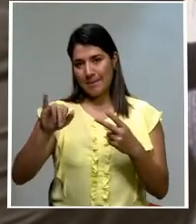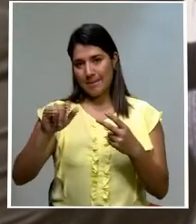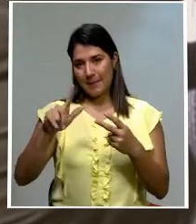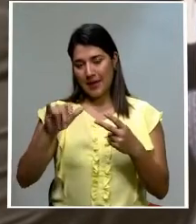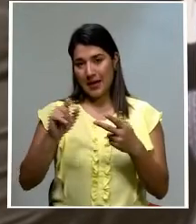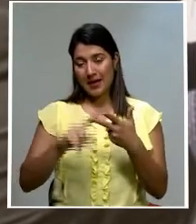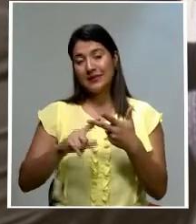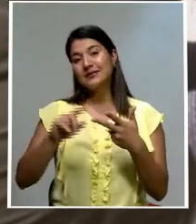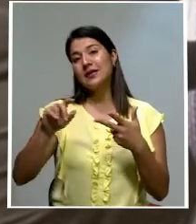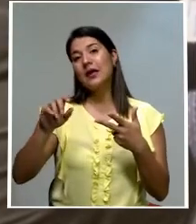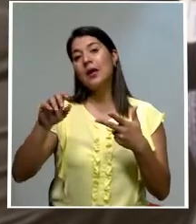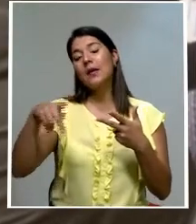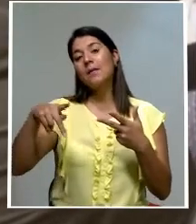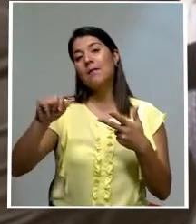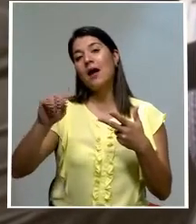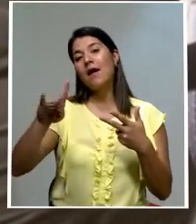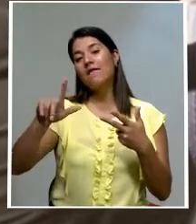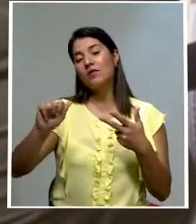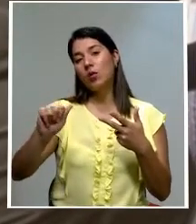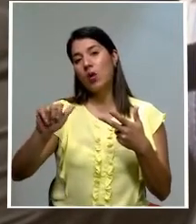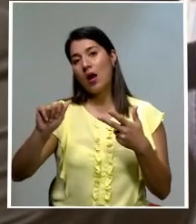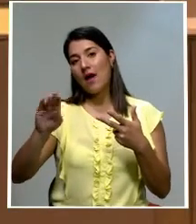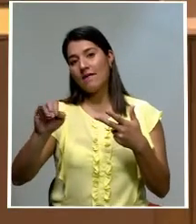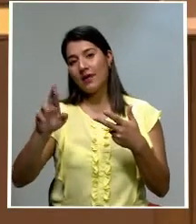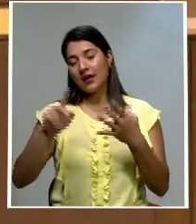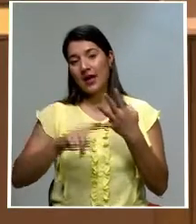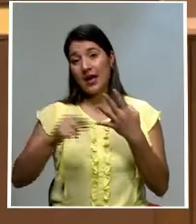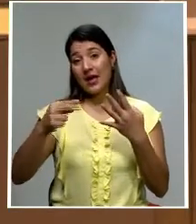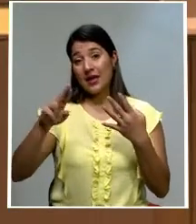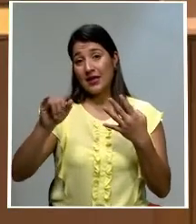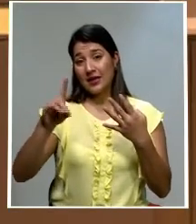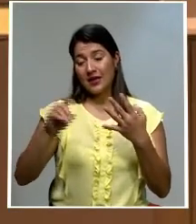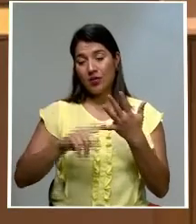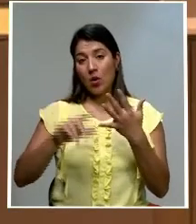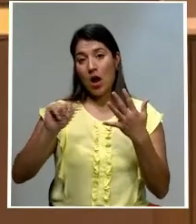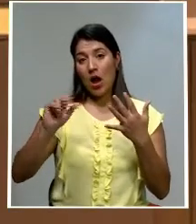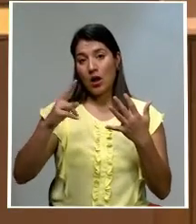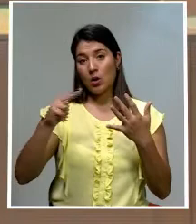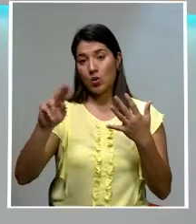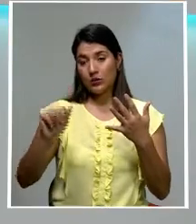Heriberto Abarca, Laura Guido, Ivonne Acuña y Eduardo Cruzan.